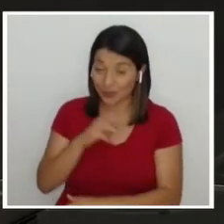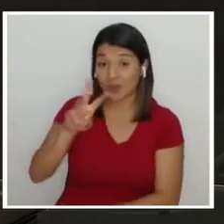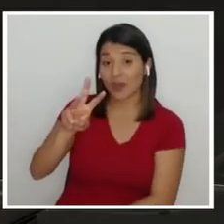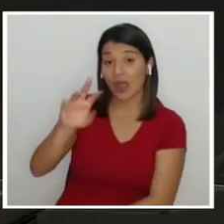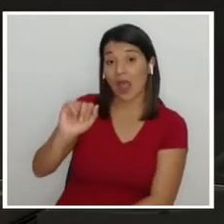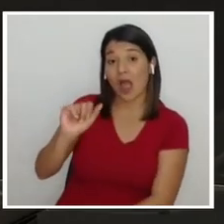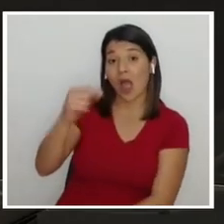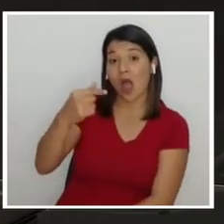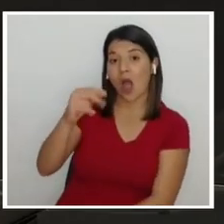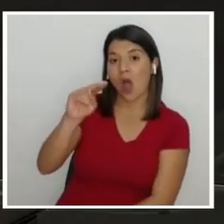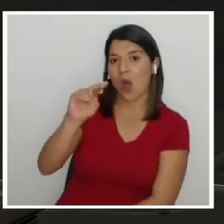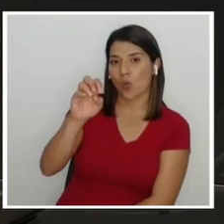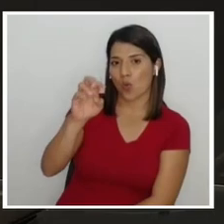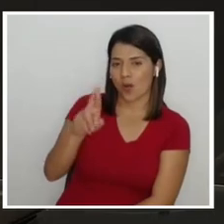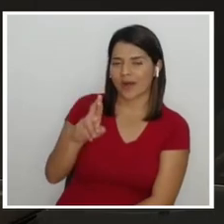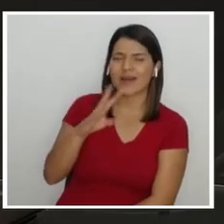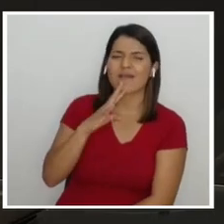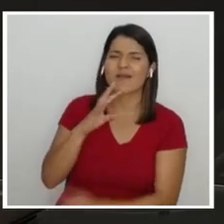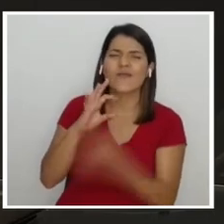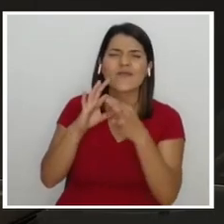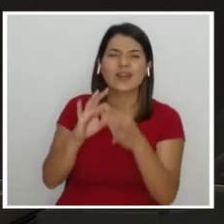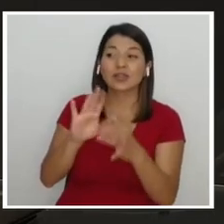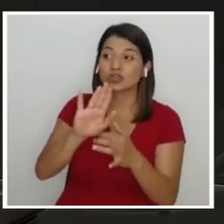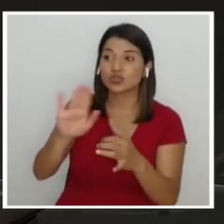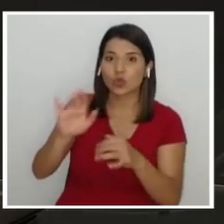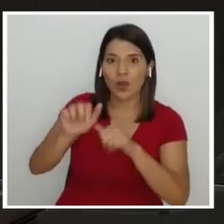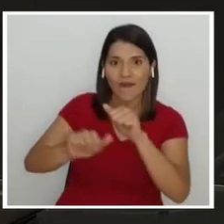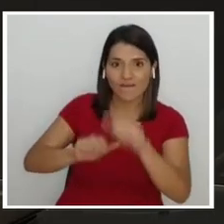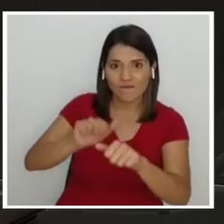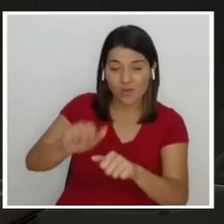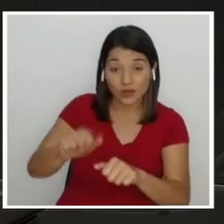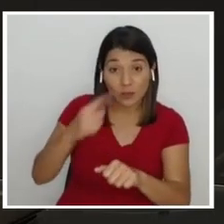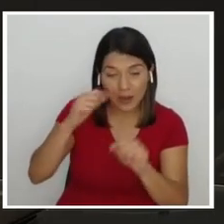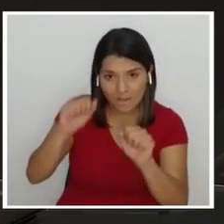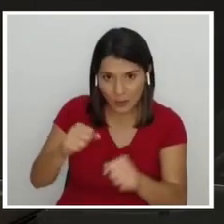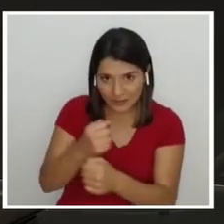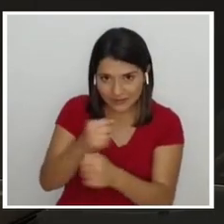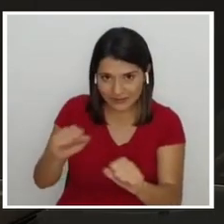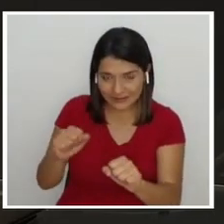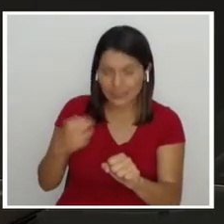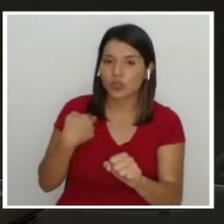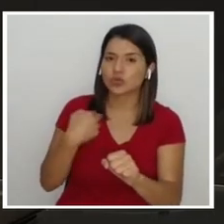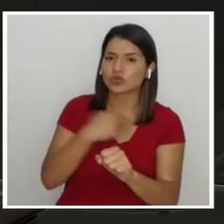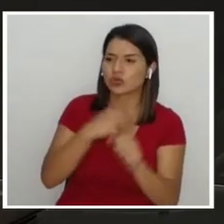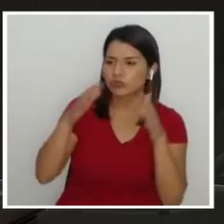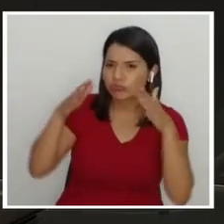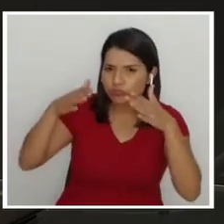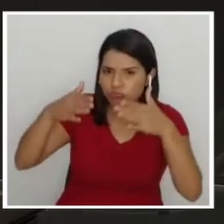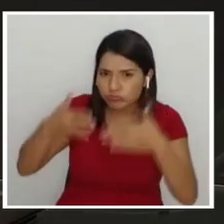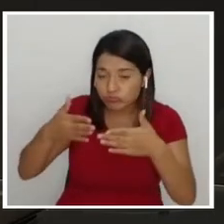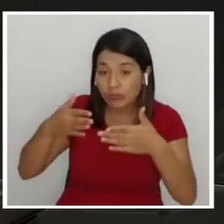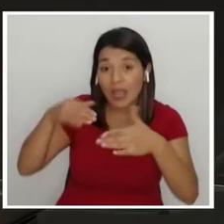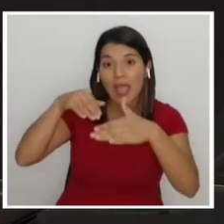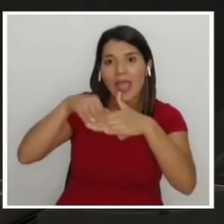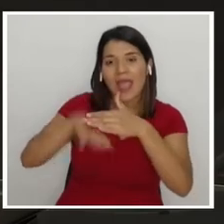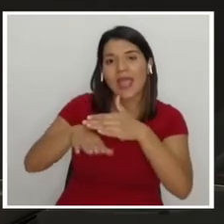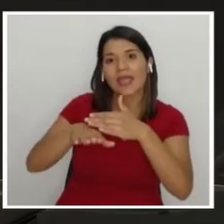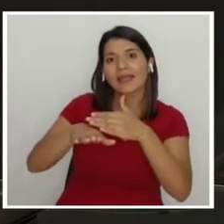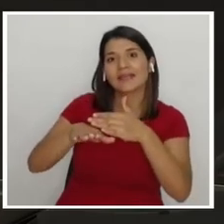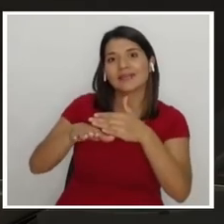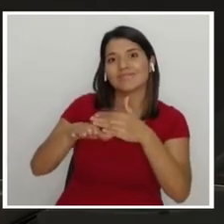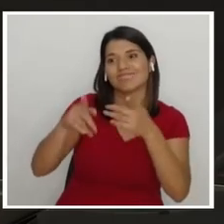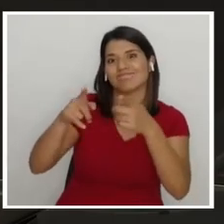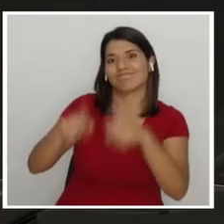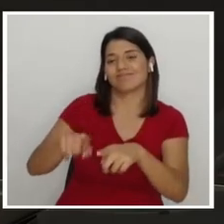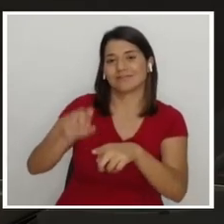que ustedes hacen en este tipo de rescates. Nos enfocamos básicamente en el accidente de Cambronero. Quiero preguntarle desde su punto